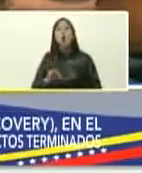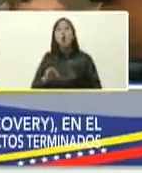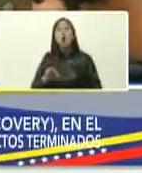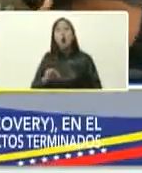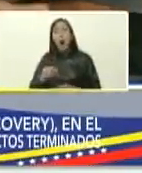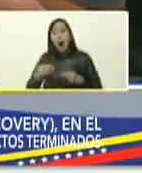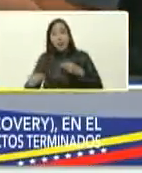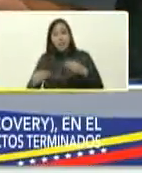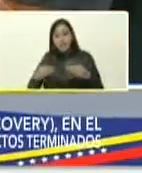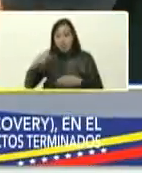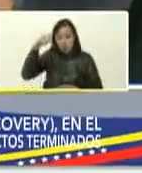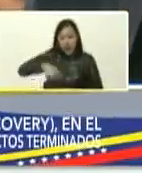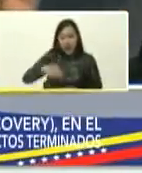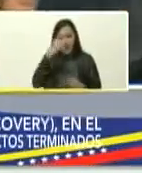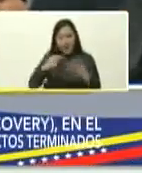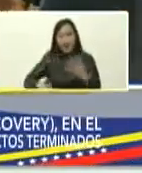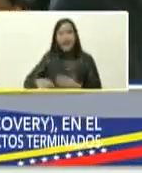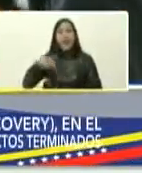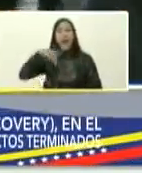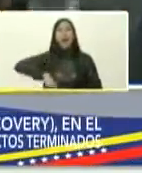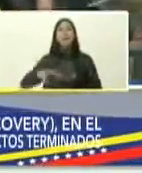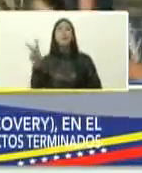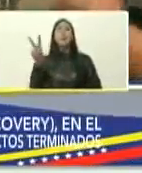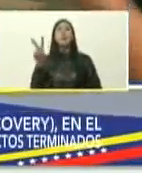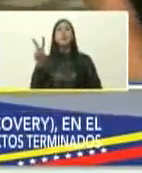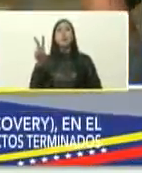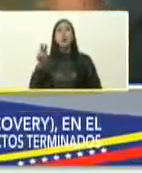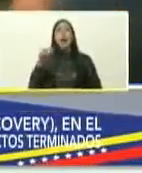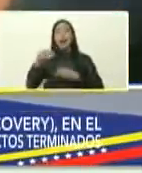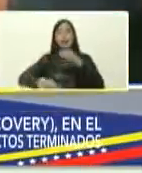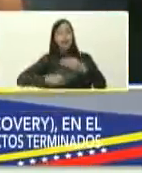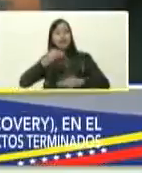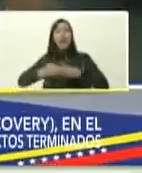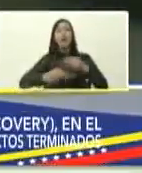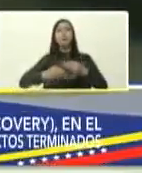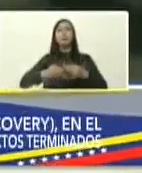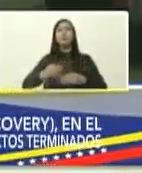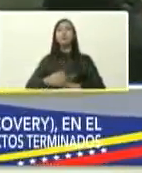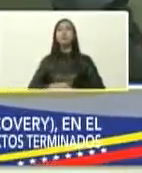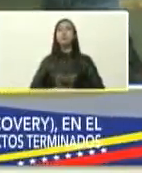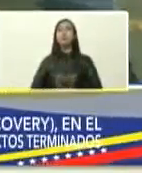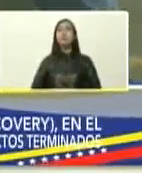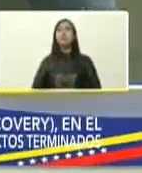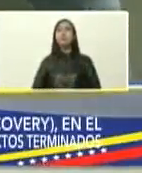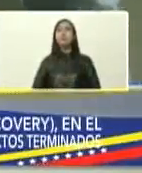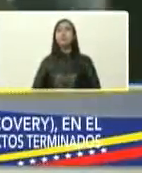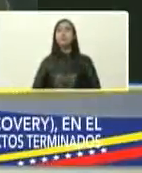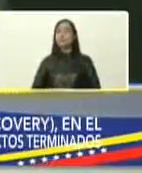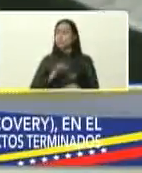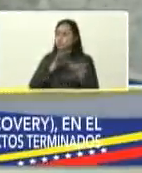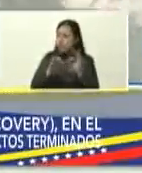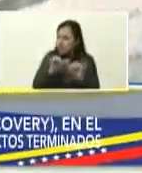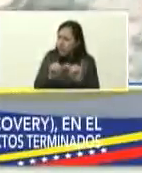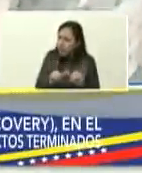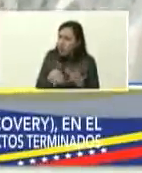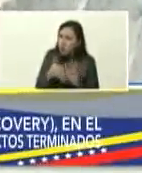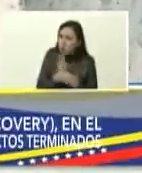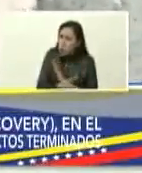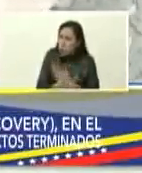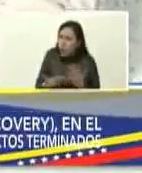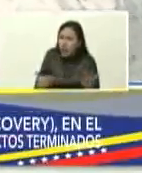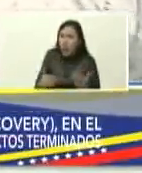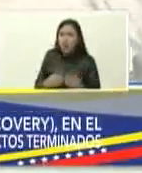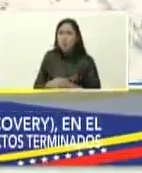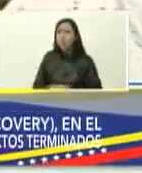productos nacionales, es decir, materiales, materia prima nacional. Háblenos rapidito, ingeniero,